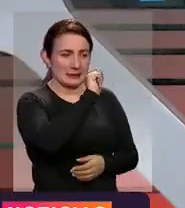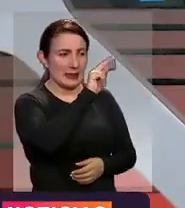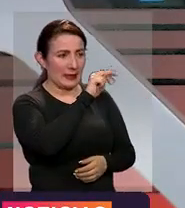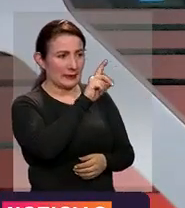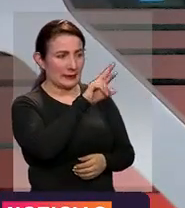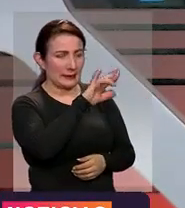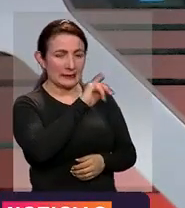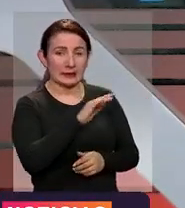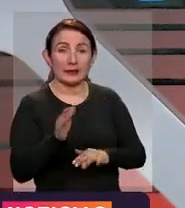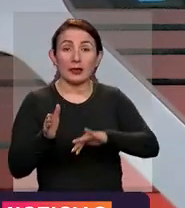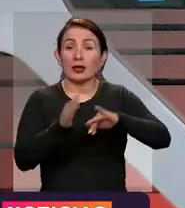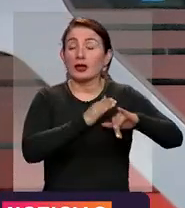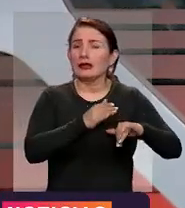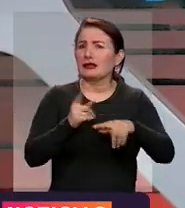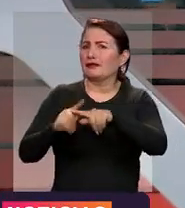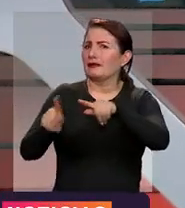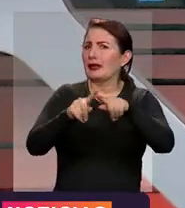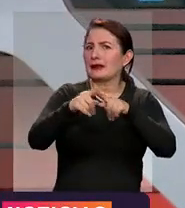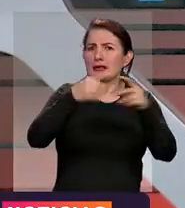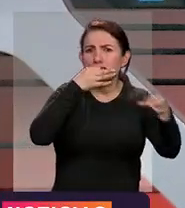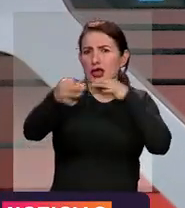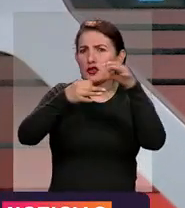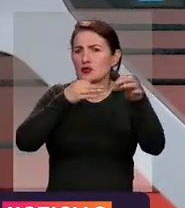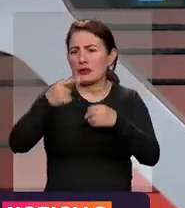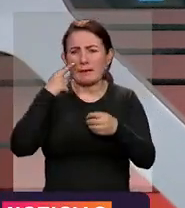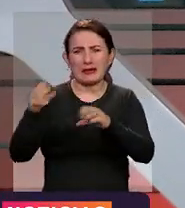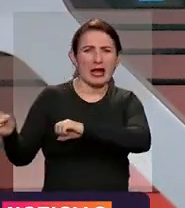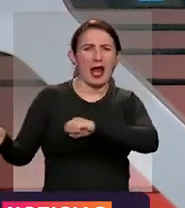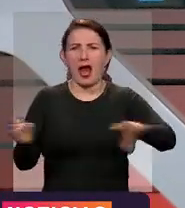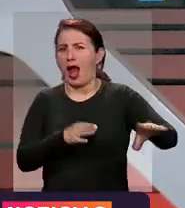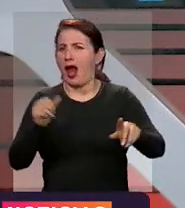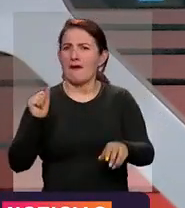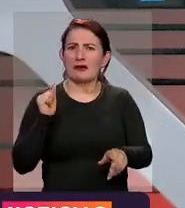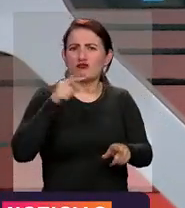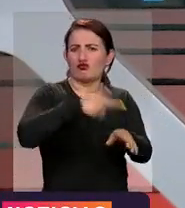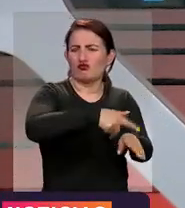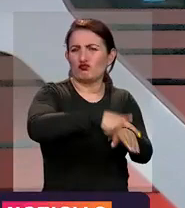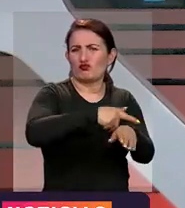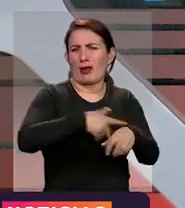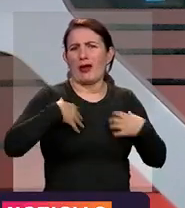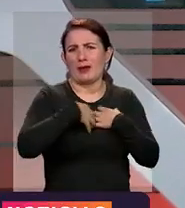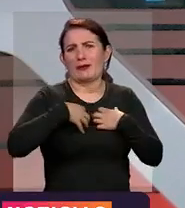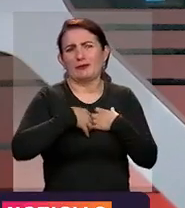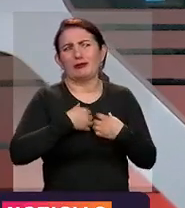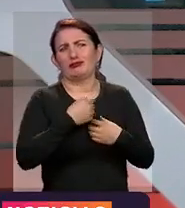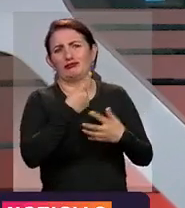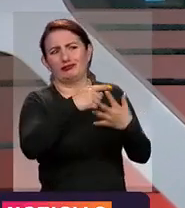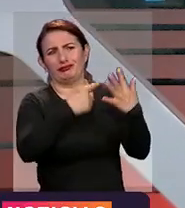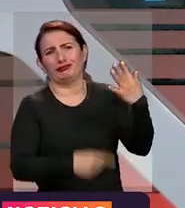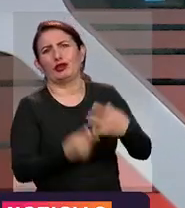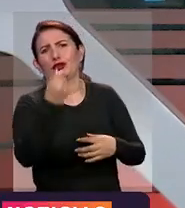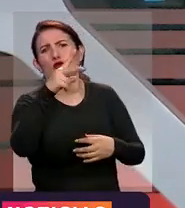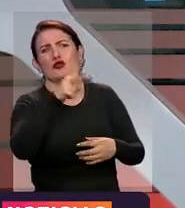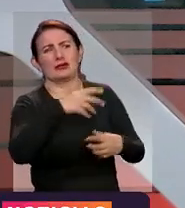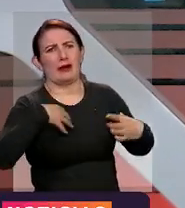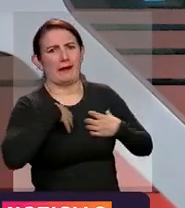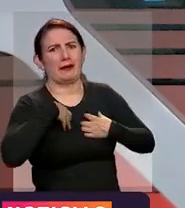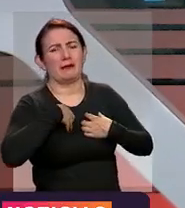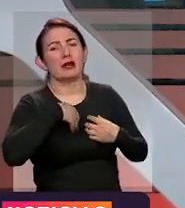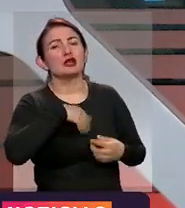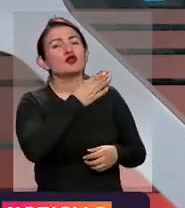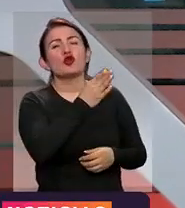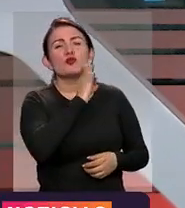De conocerse varias denuncias sobre un presunto maltrato y abandono animal por parte del tenedor de una docena de mascotas en la localidad Bosa,